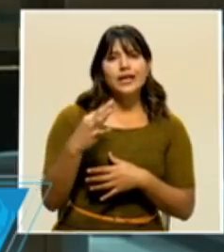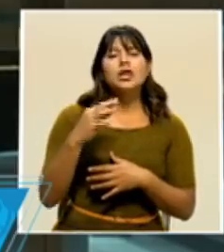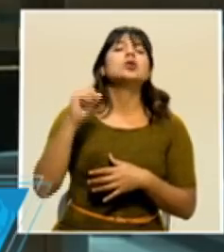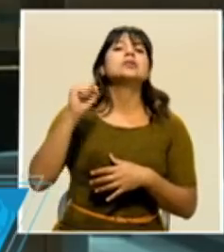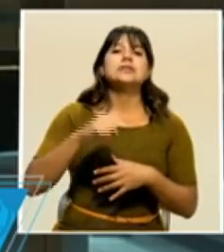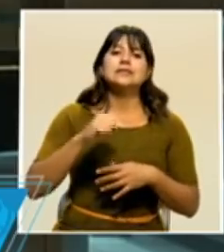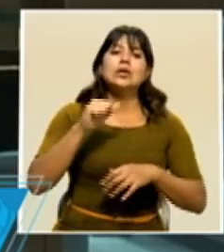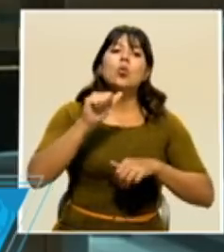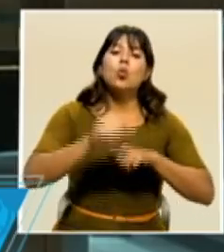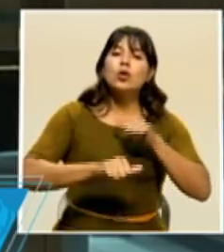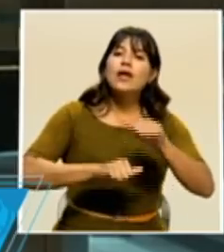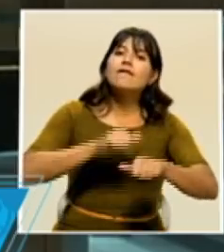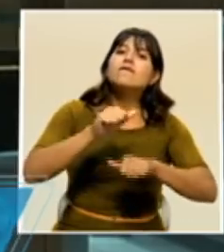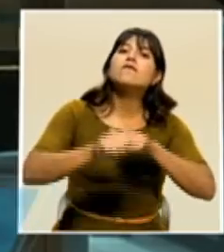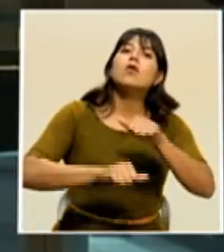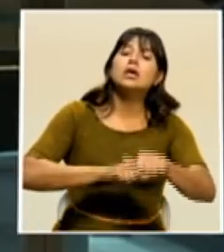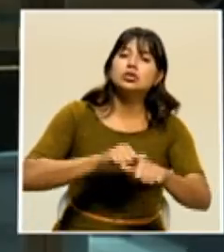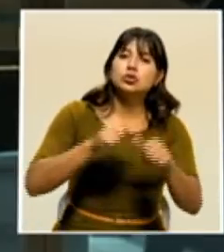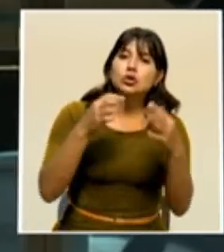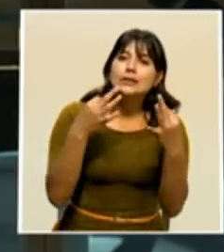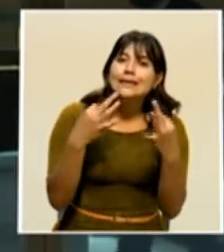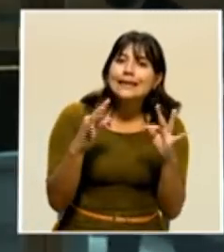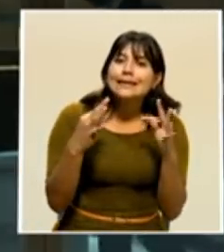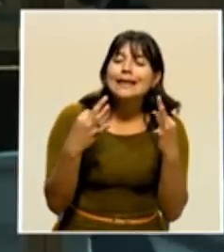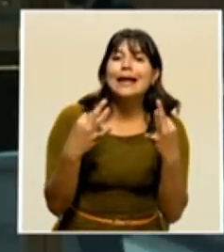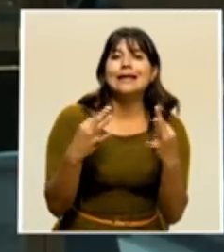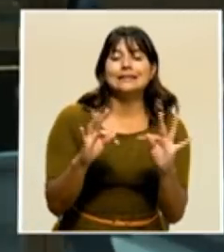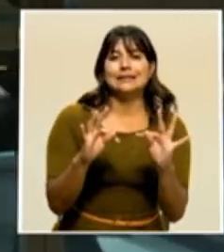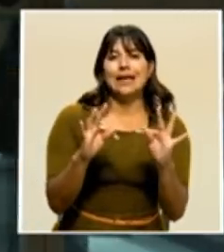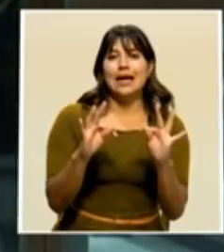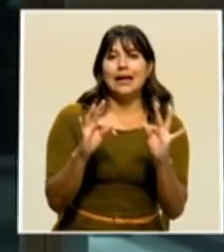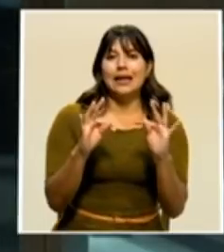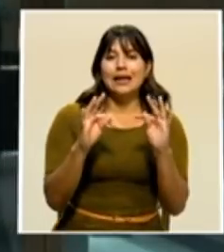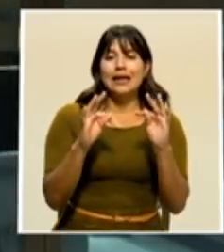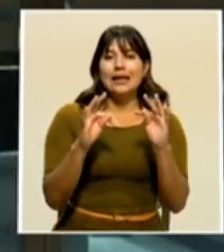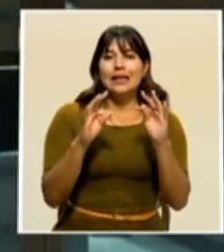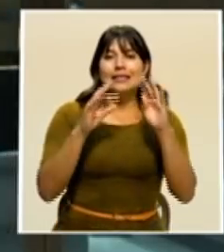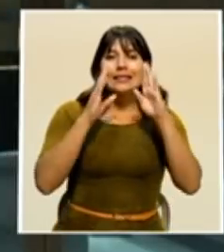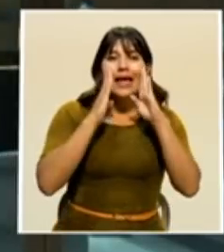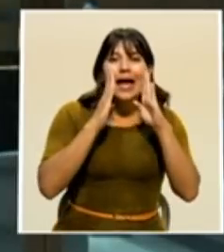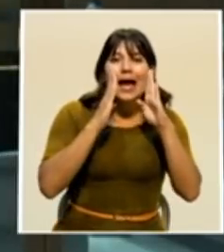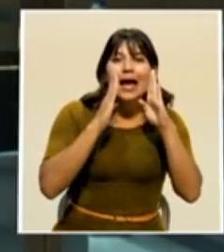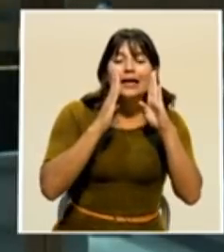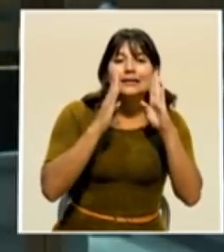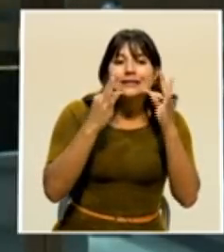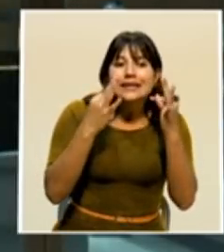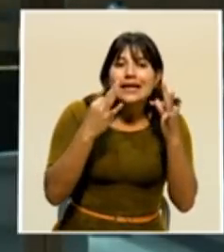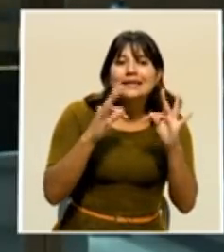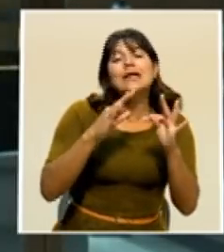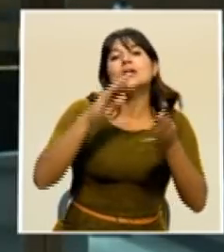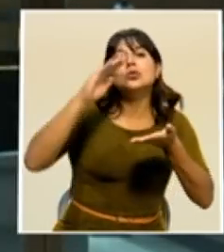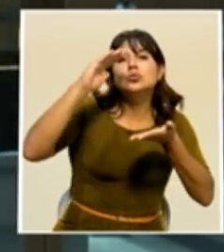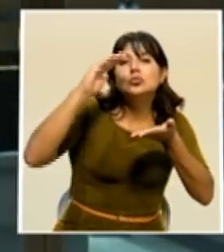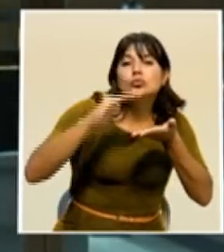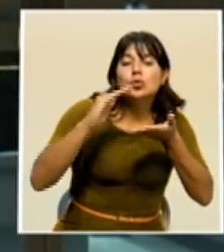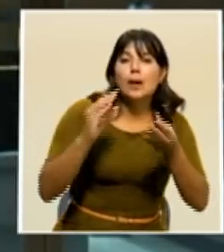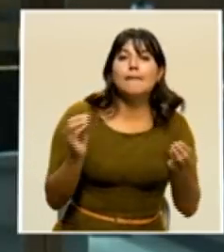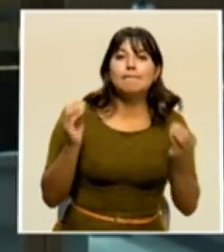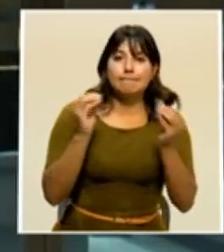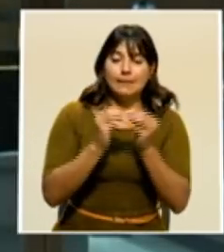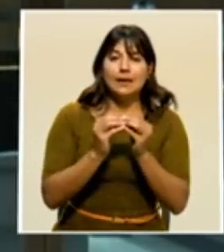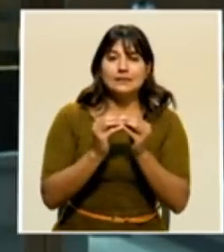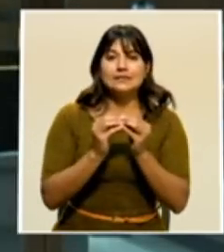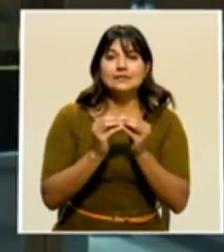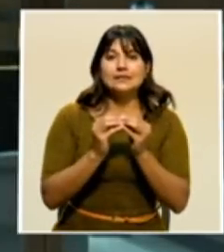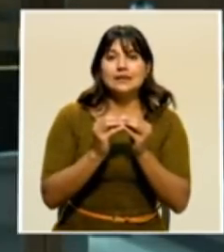posible de abarcar de un recorte que signifique como el máximo esfuerzo, todavía la milla extra que faltaba por dar